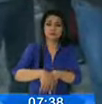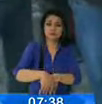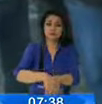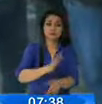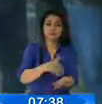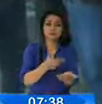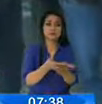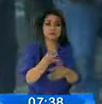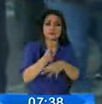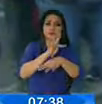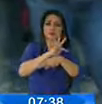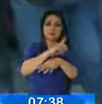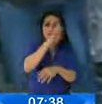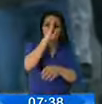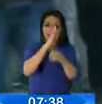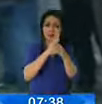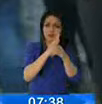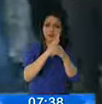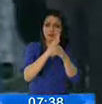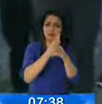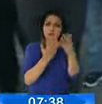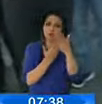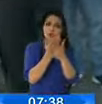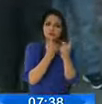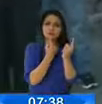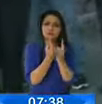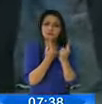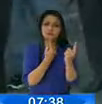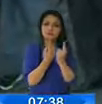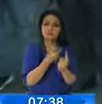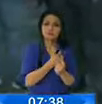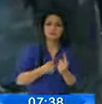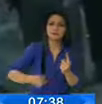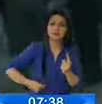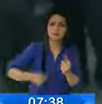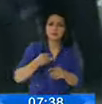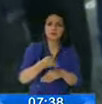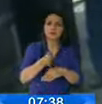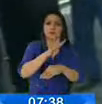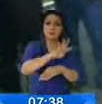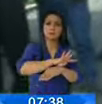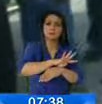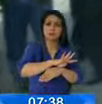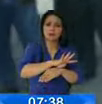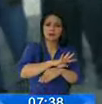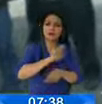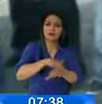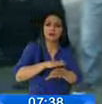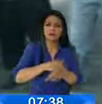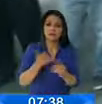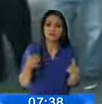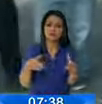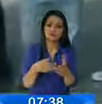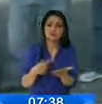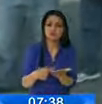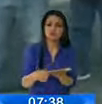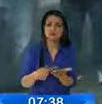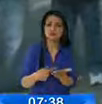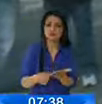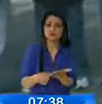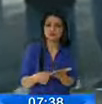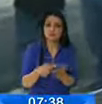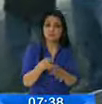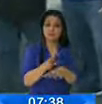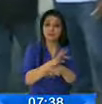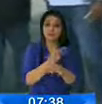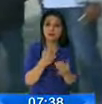Asamblea. El objetivo precisamente es tener un nuevo diálogo con el presidente de la Asamblea en vista de este análisis que se da en la